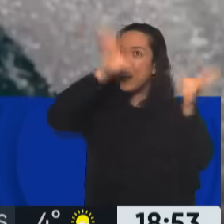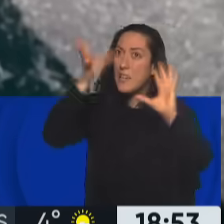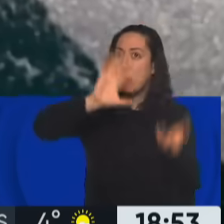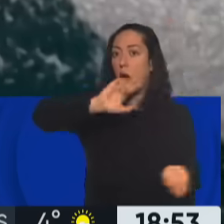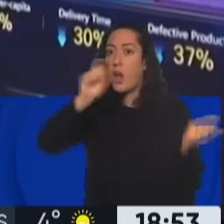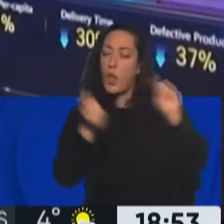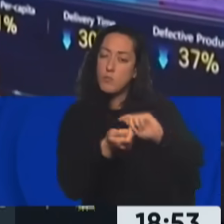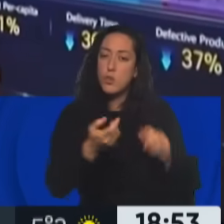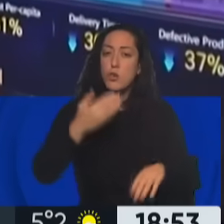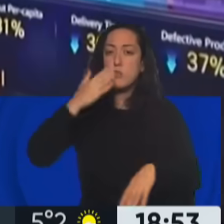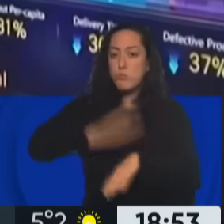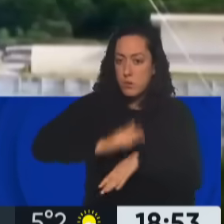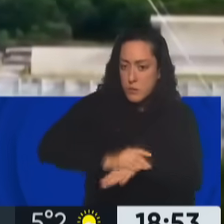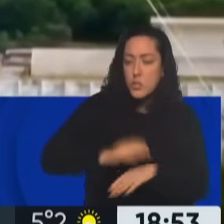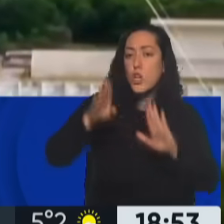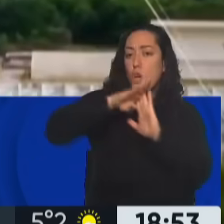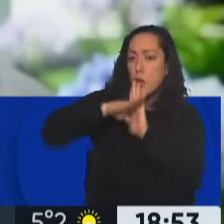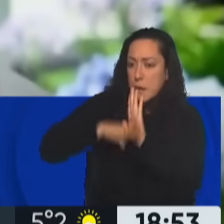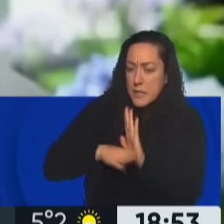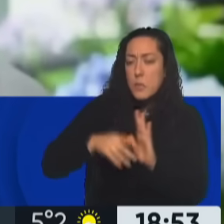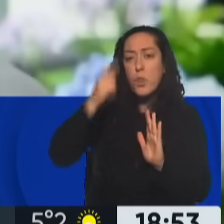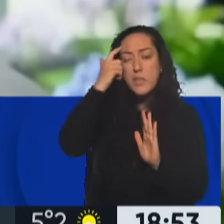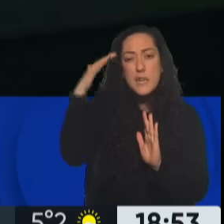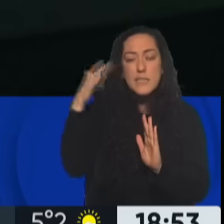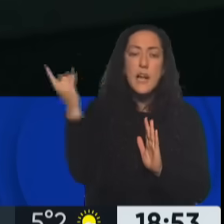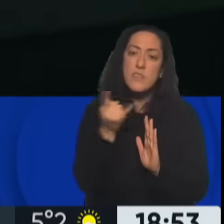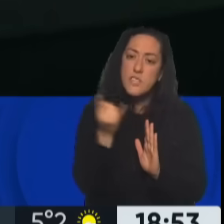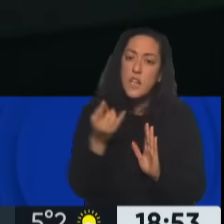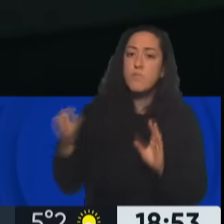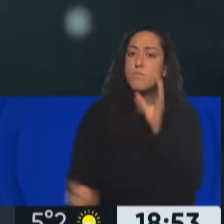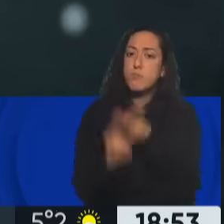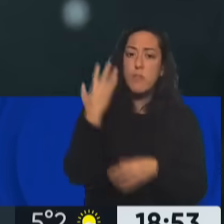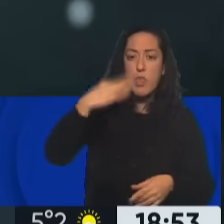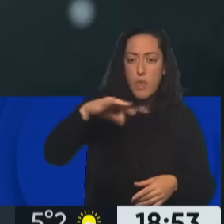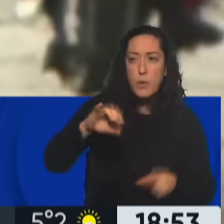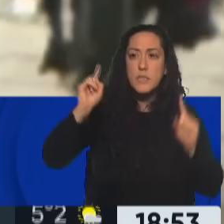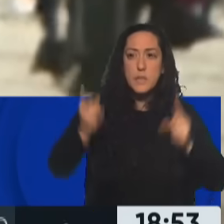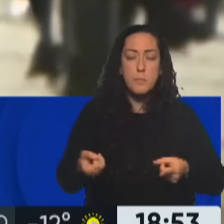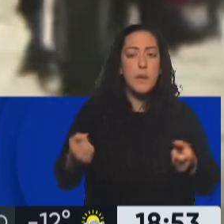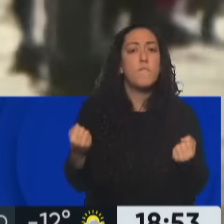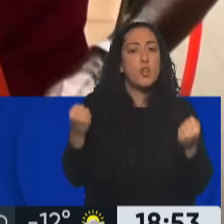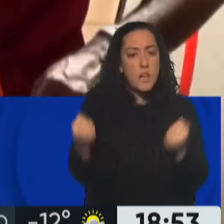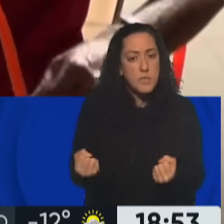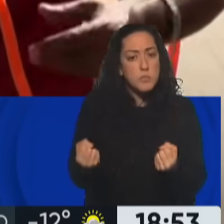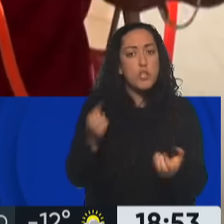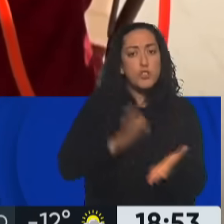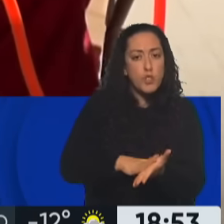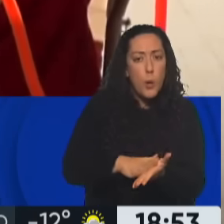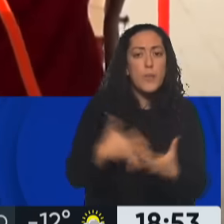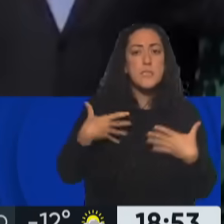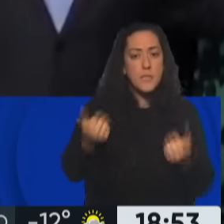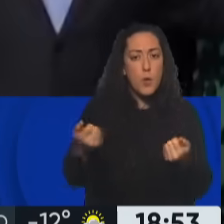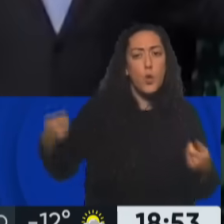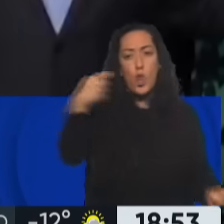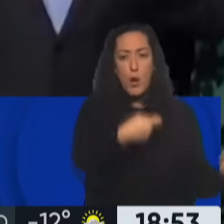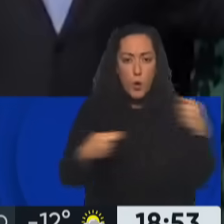la necesidad de establecer normas para el uso de la inteligencia artificial y el fortalecimiento de la colaboración en materia sanitaria.